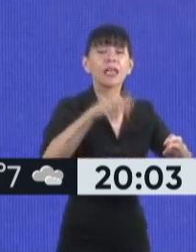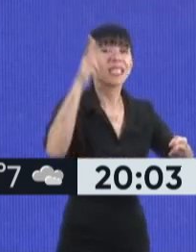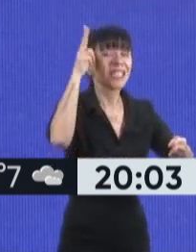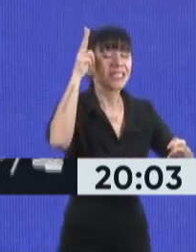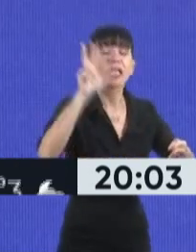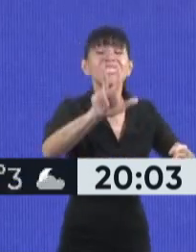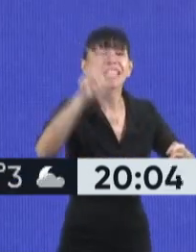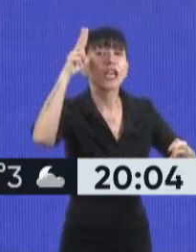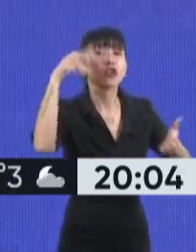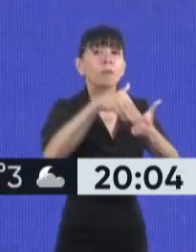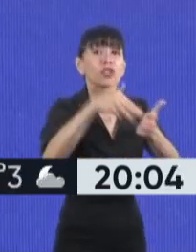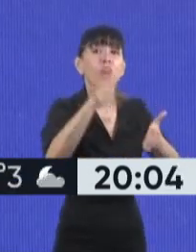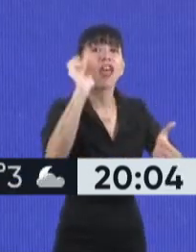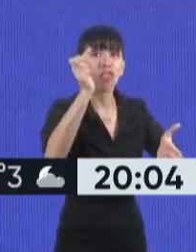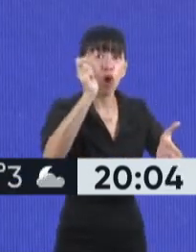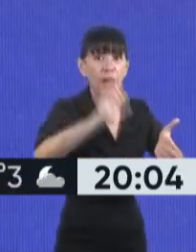hidrovía.